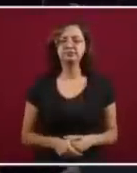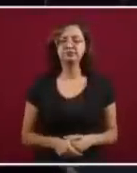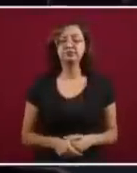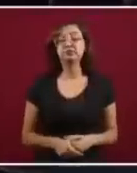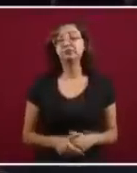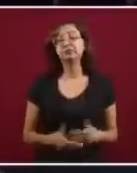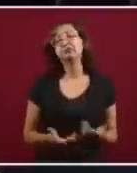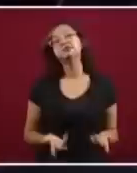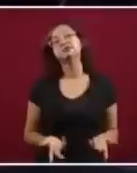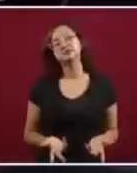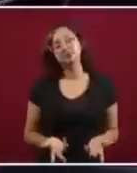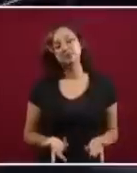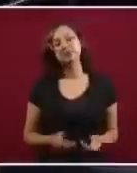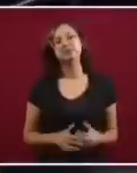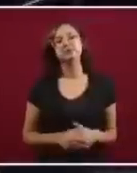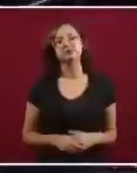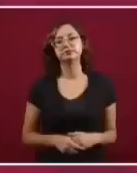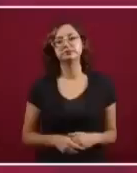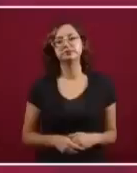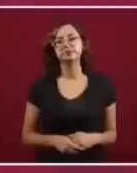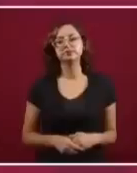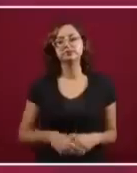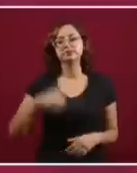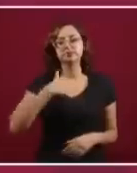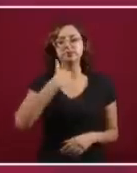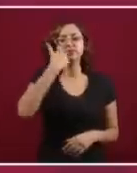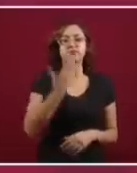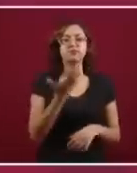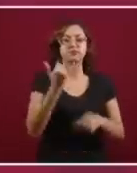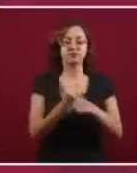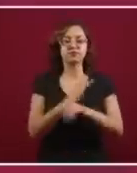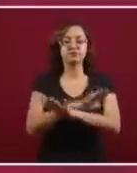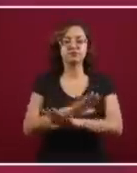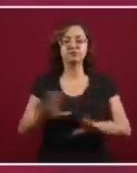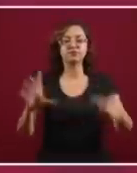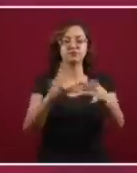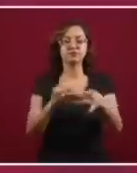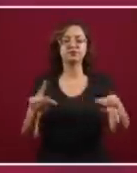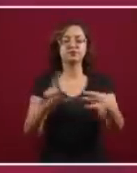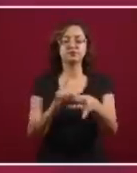entonces queríamos comentarles esto